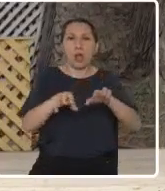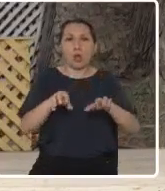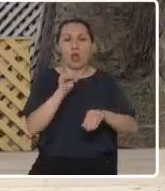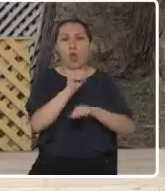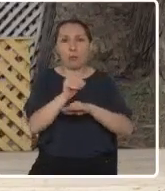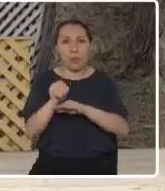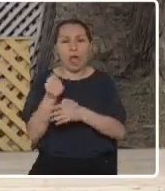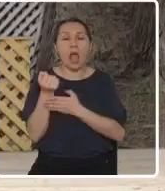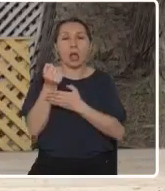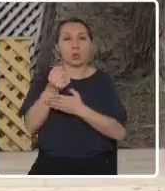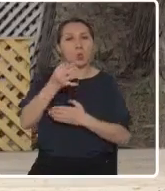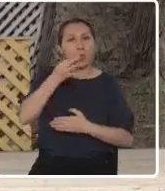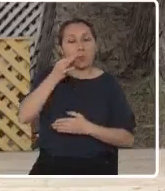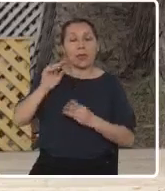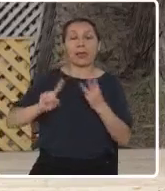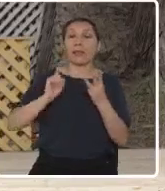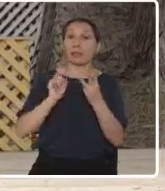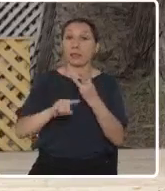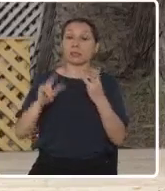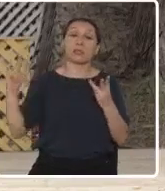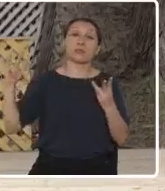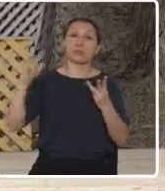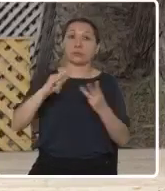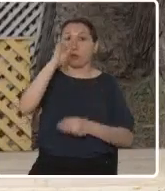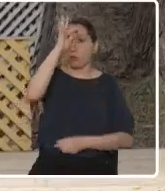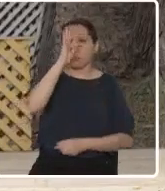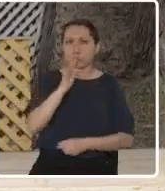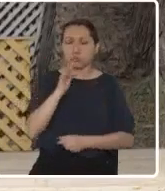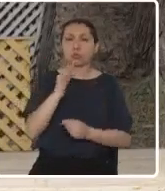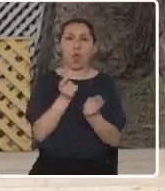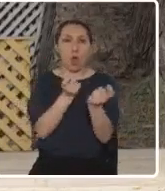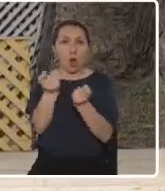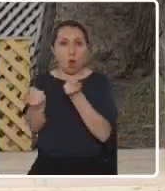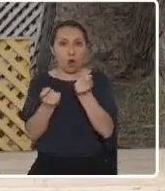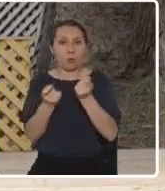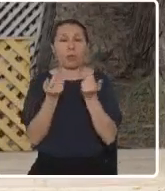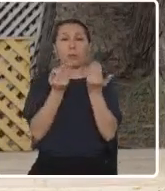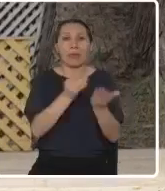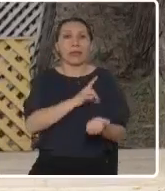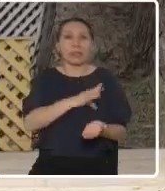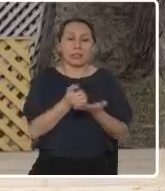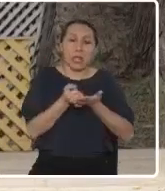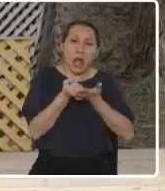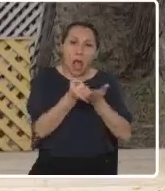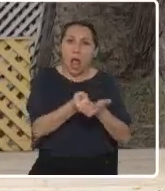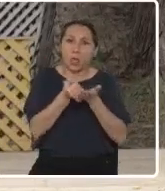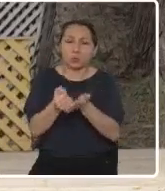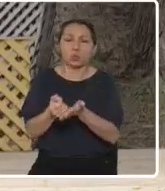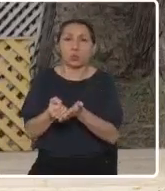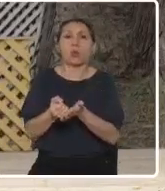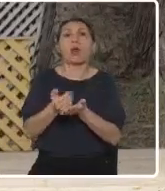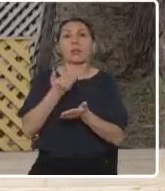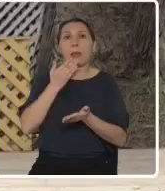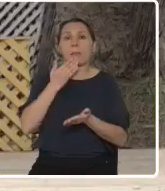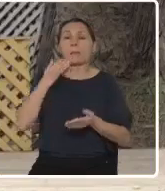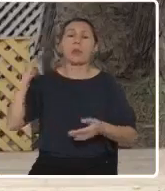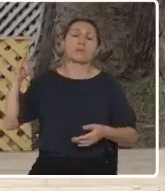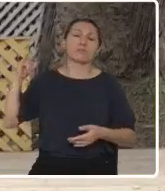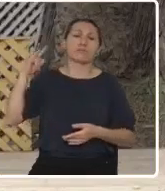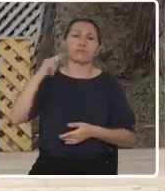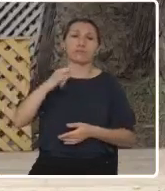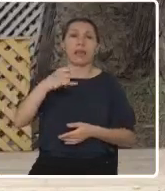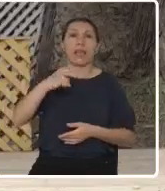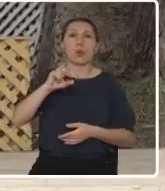con ayuda humanitaria, un tercer vuelo con personal, destinar recursos económicos para Chile de cooperación, y que está saliendo un avión Hércules